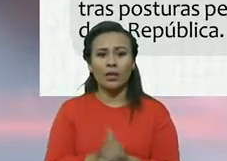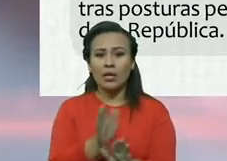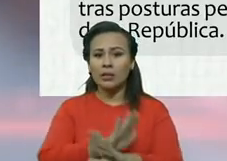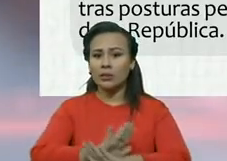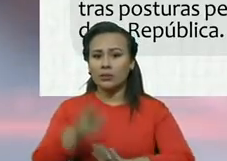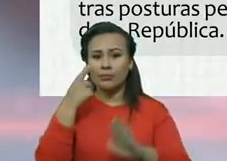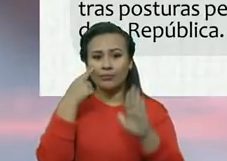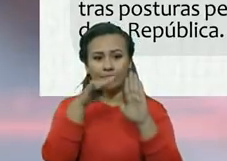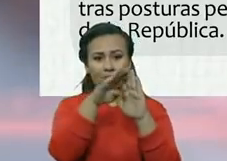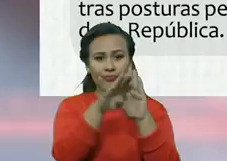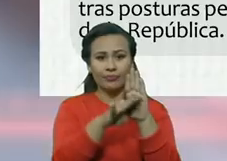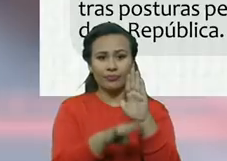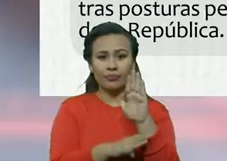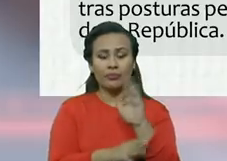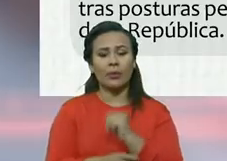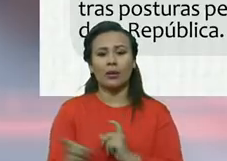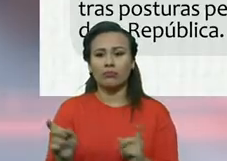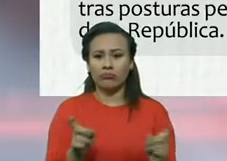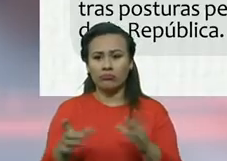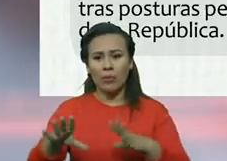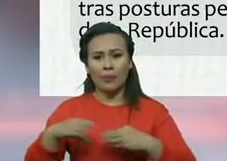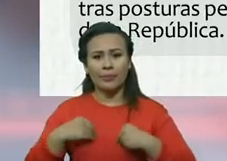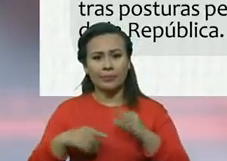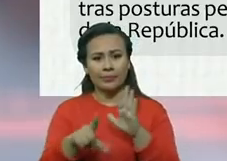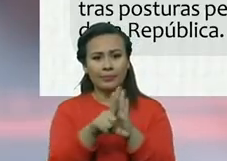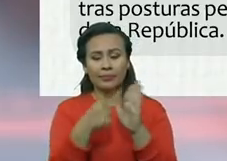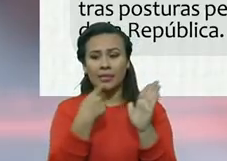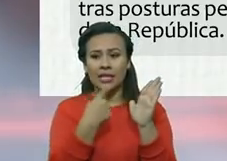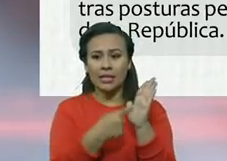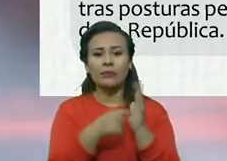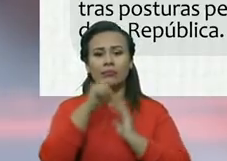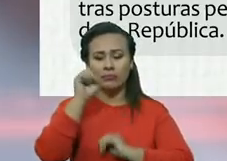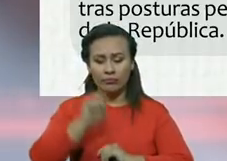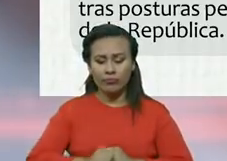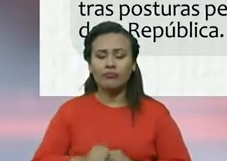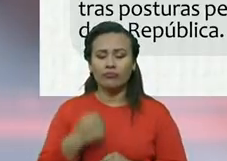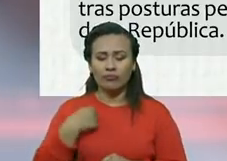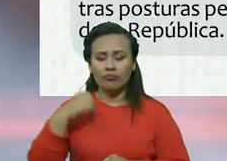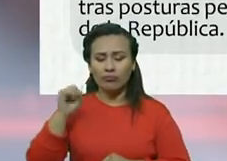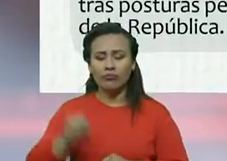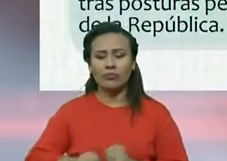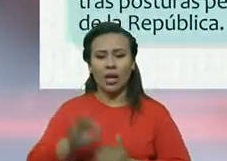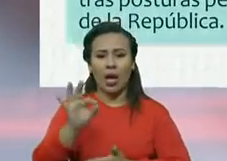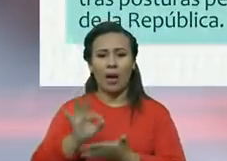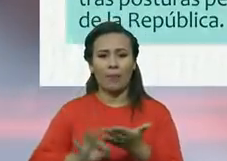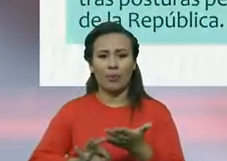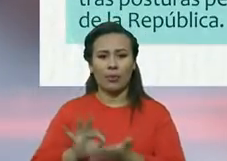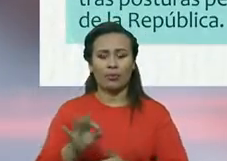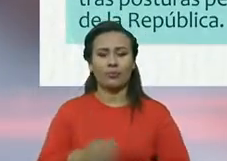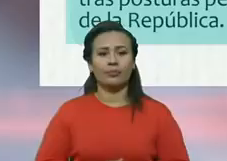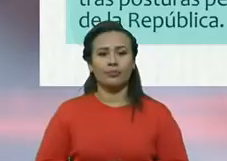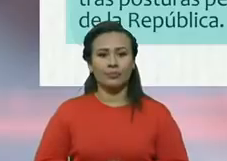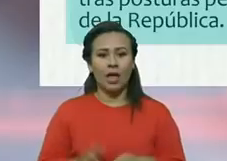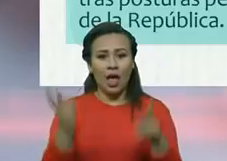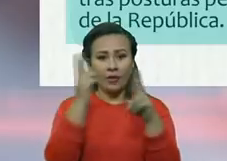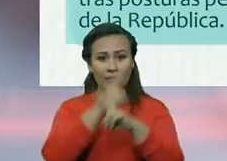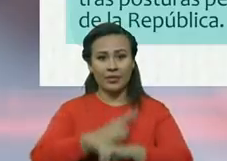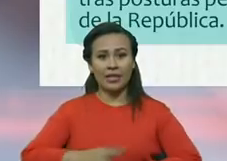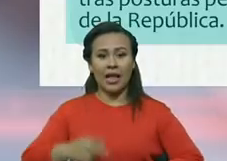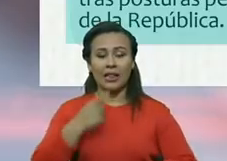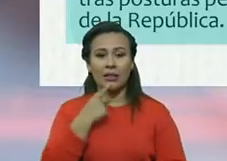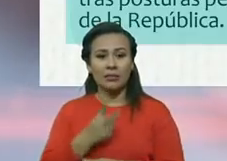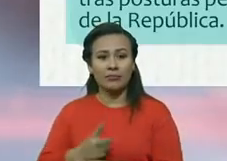los requisitos y en estricto apego a las disposiciones constitucionales y legales. Para finalizar, en el